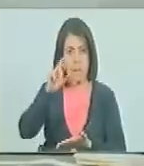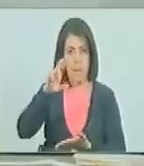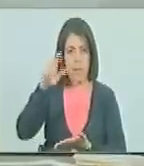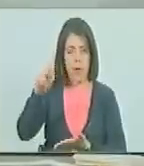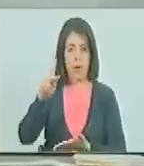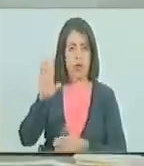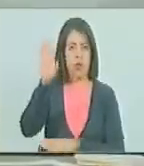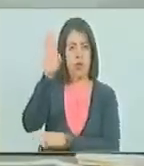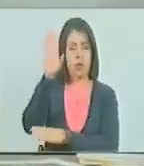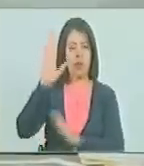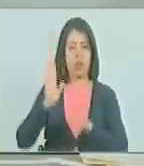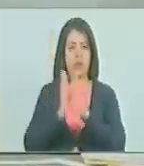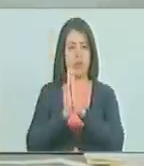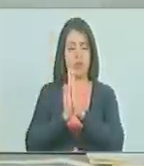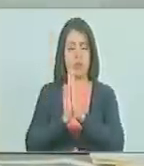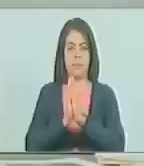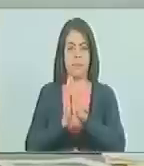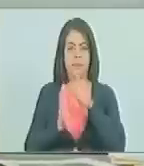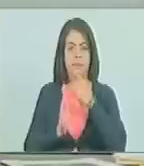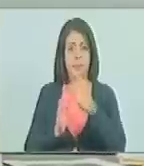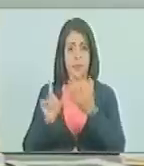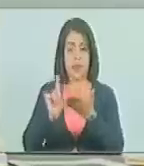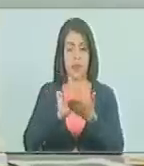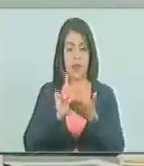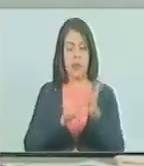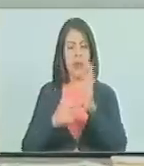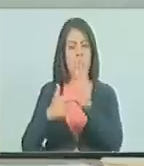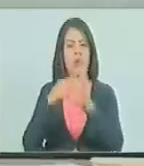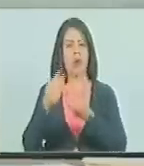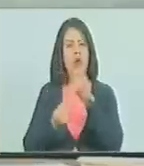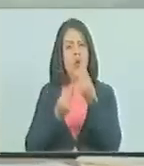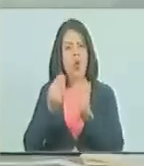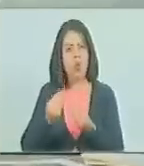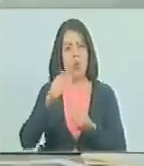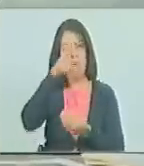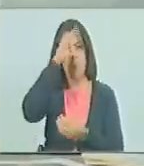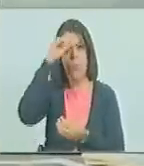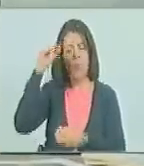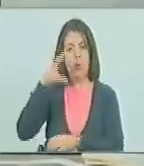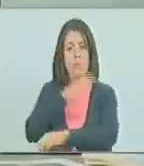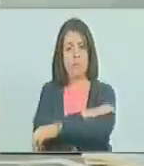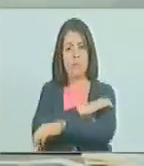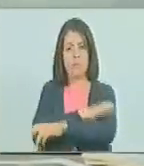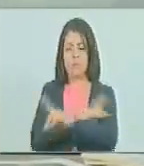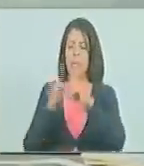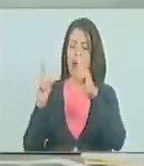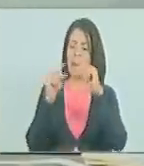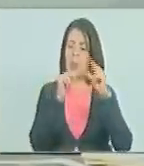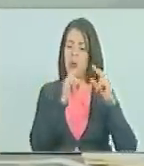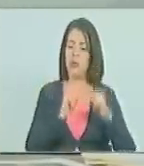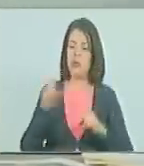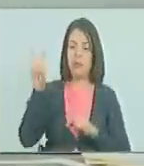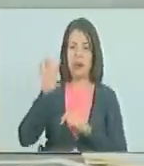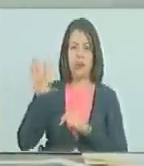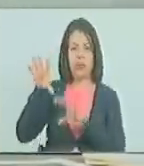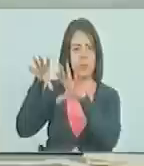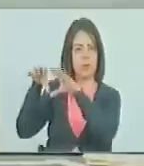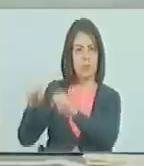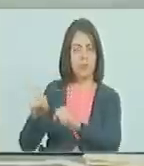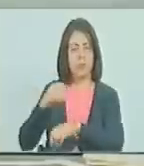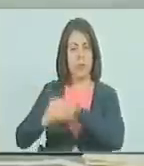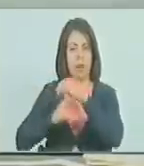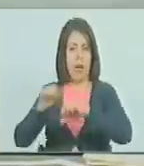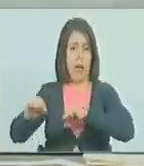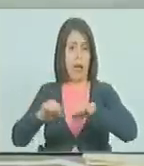Un juramento sagrado. En ese libro se revela cómo Trump y la oposición venezolana conversaron sobre la invasión a Venezuela, así como